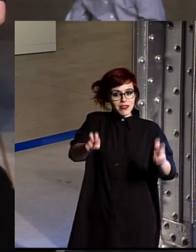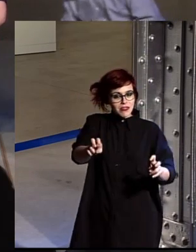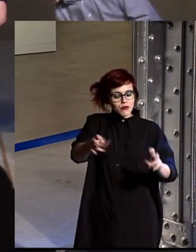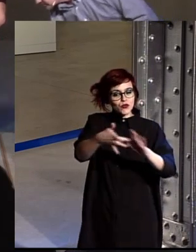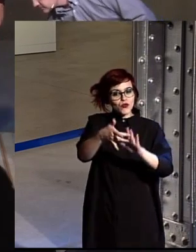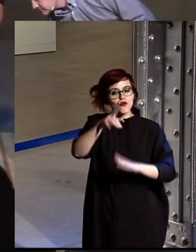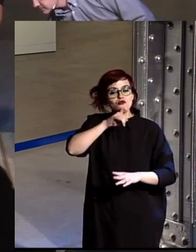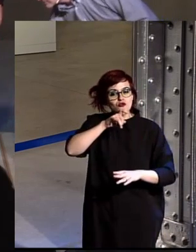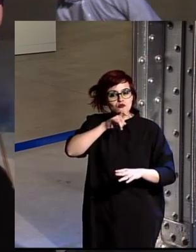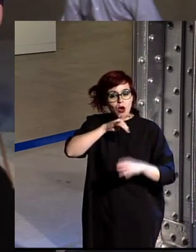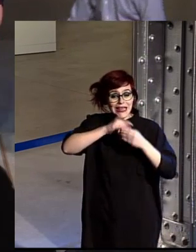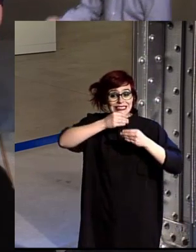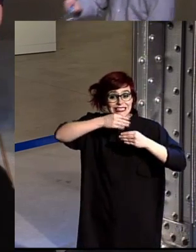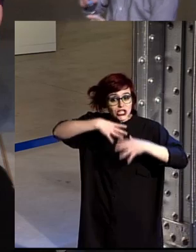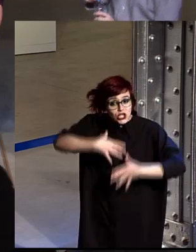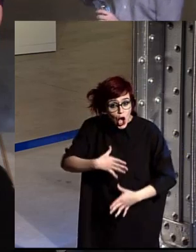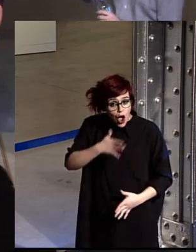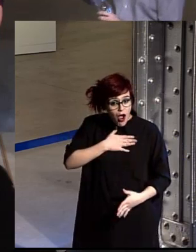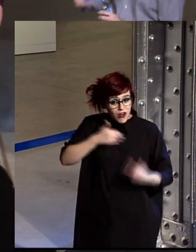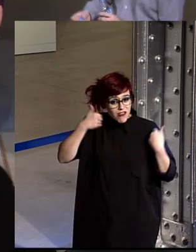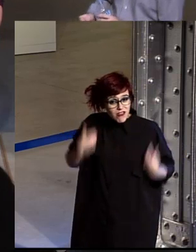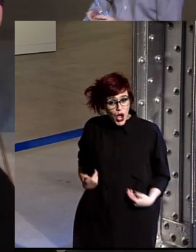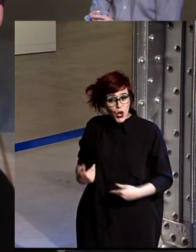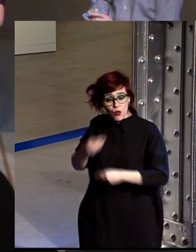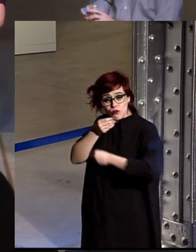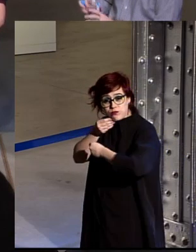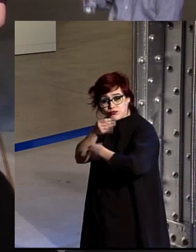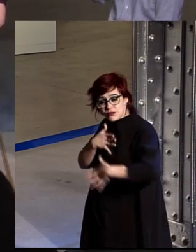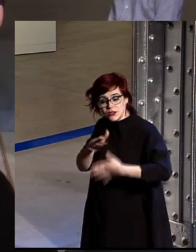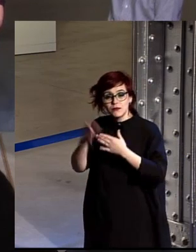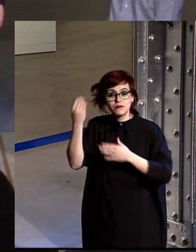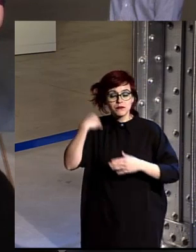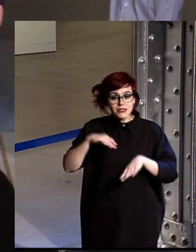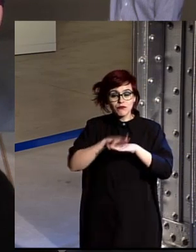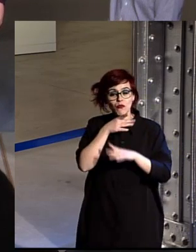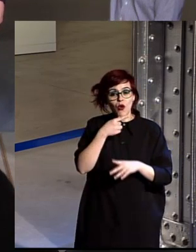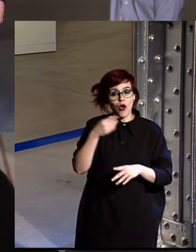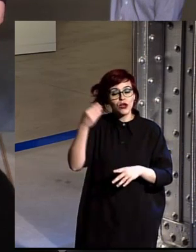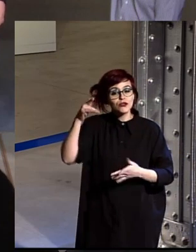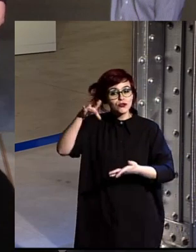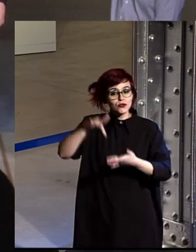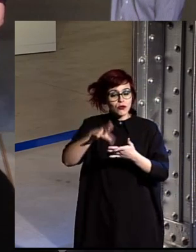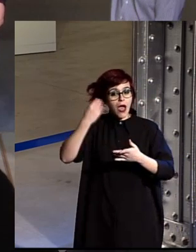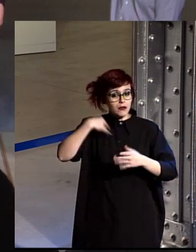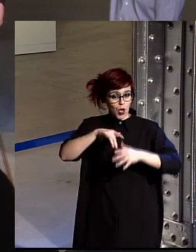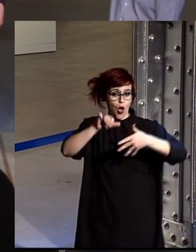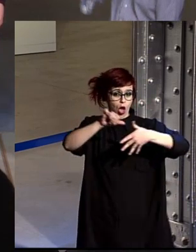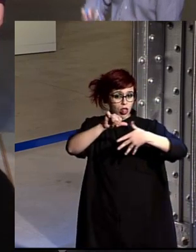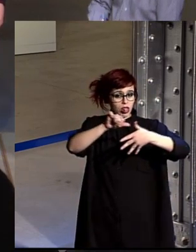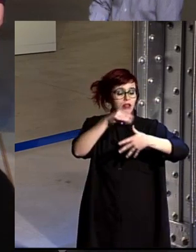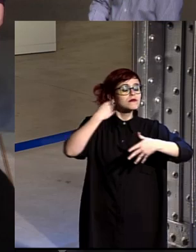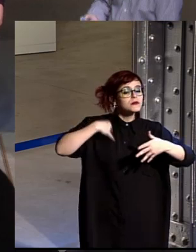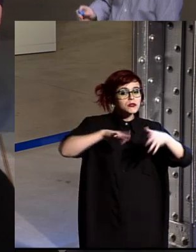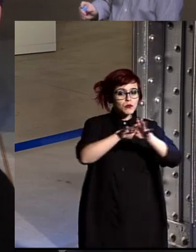ha modificado incluso la historia humana en la presencia de virus, como el caso del Canal de Panamá y algunos otros que ponen. Sí, o sea, hay muchos